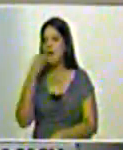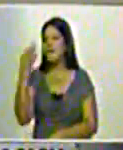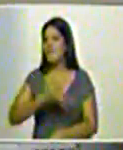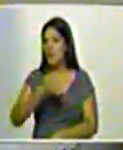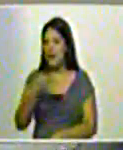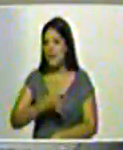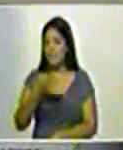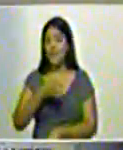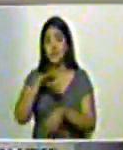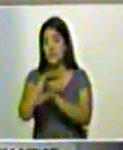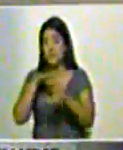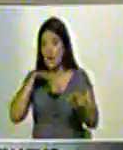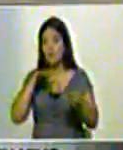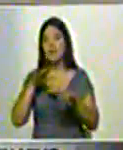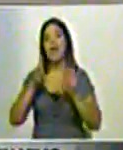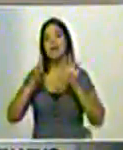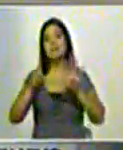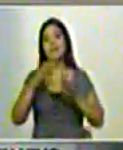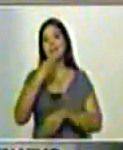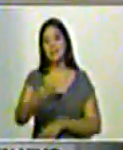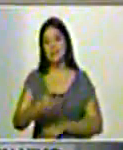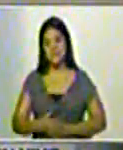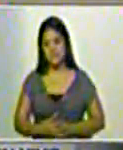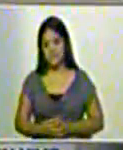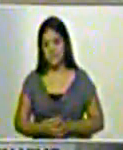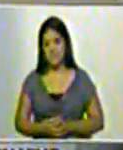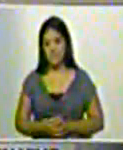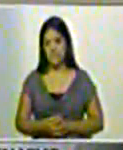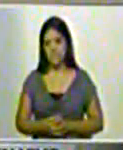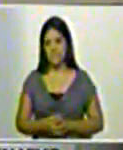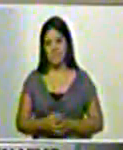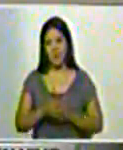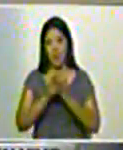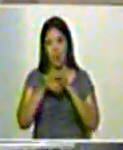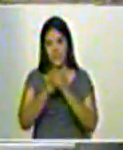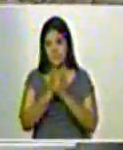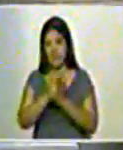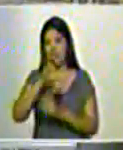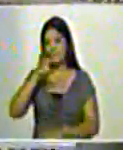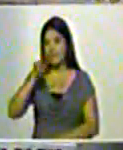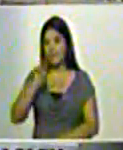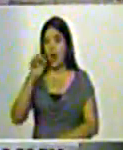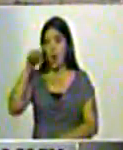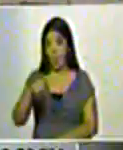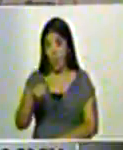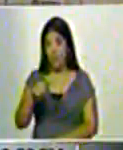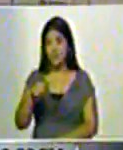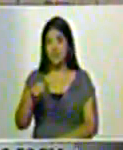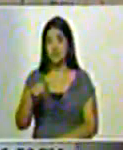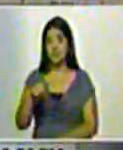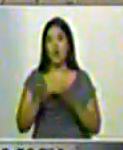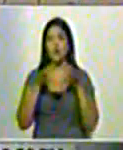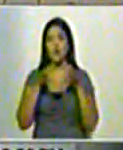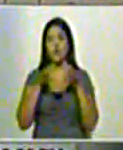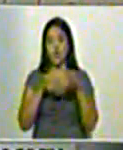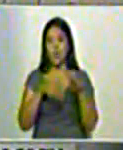el verdadero masivo que le acuñaremos el 6D. Alcahuetería y complicidad del CNE, hoy secuestró simulacro por bandas